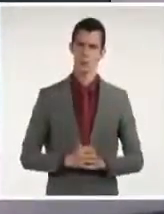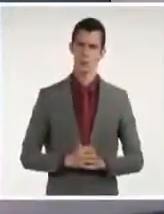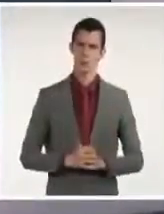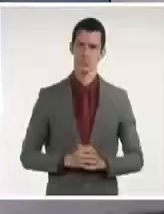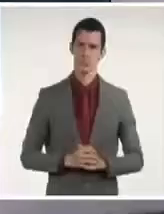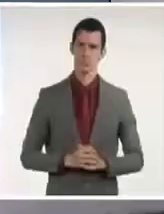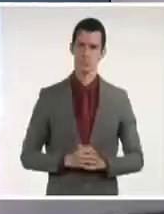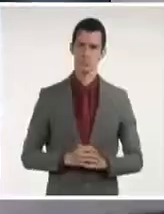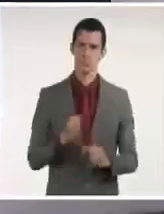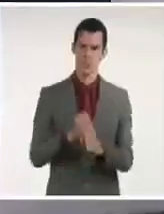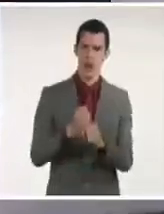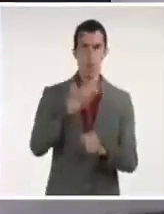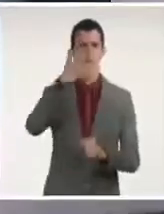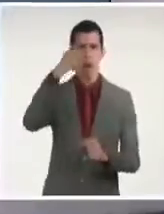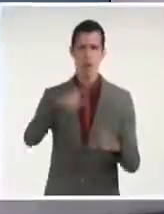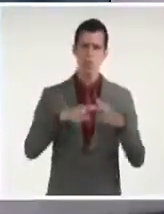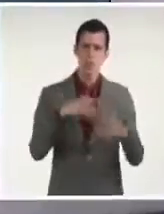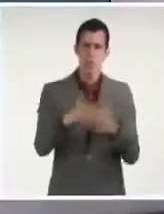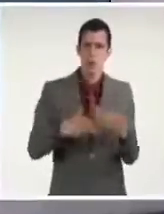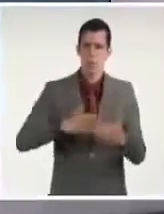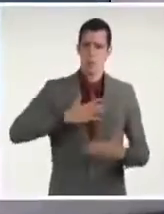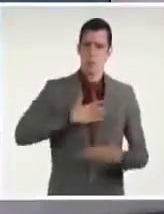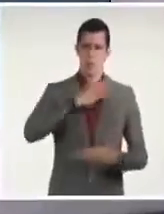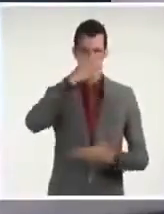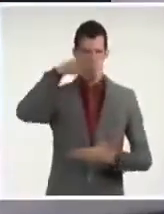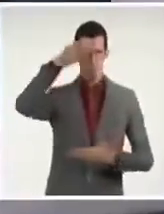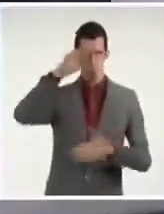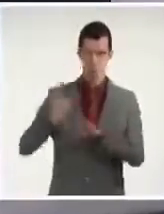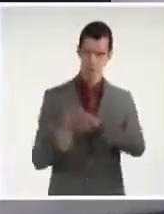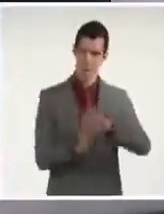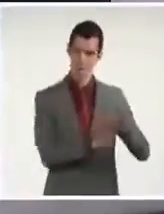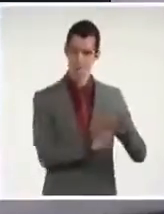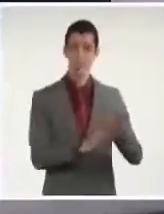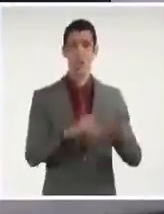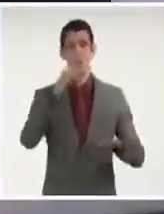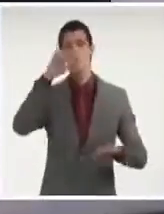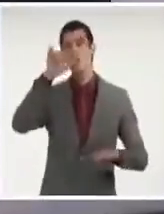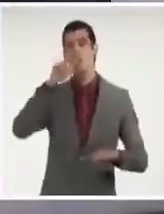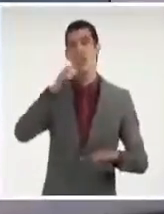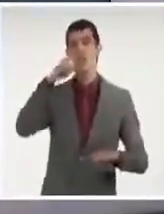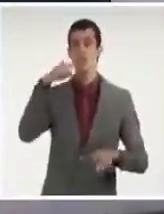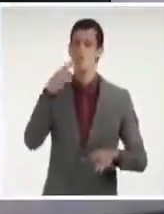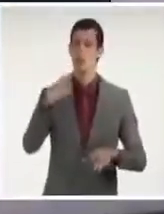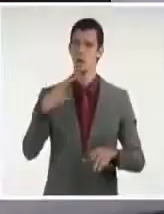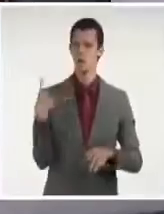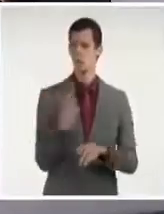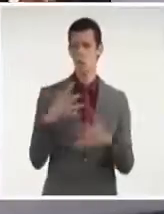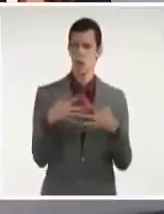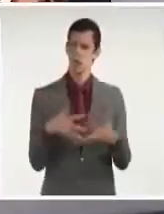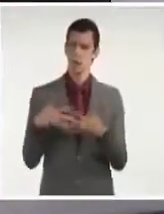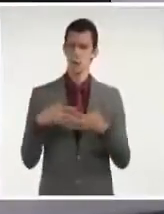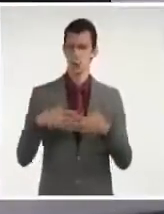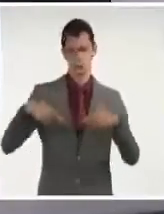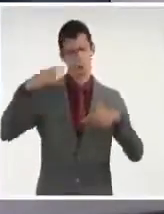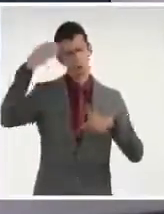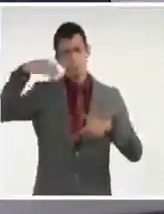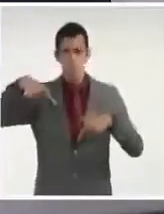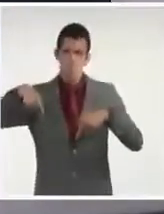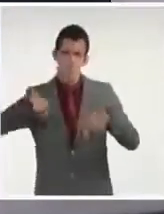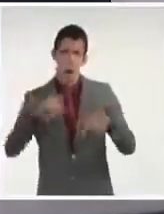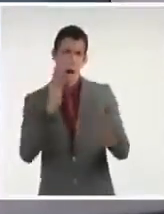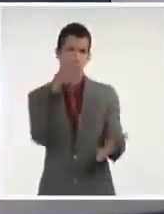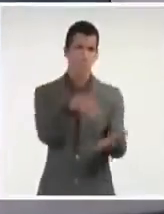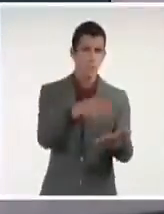lo ha hecho ninguna administración, ni republicana, ni los más anticomunistas, Reagan, Bush, y hasta la política de Trump.